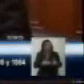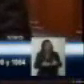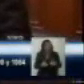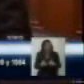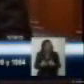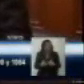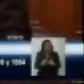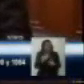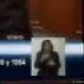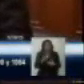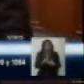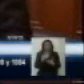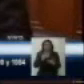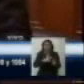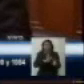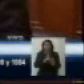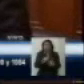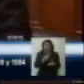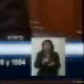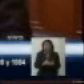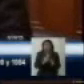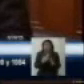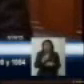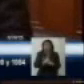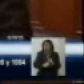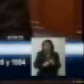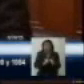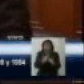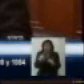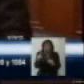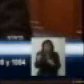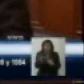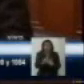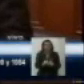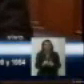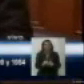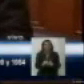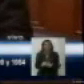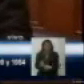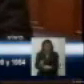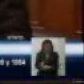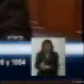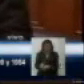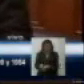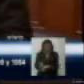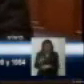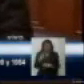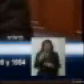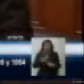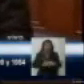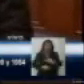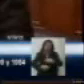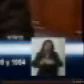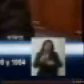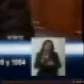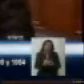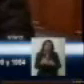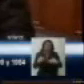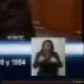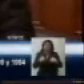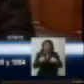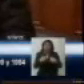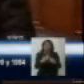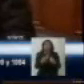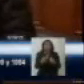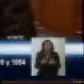con mercurio han destruido ya más de 10 millones de hectáreas, además de estar la depredación y el contrabando de las especies animales y